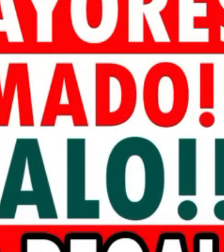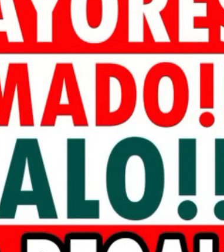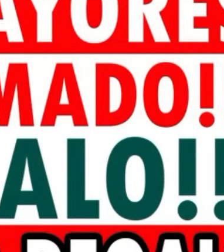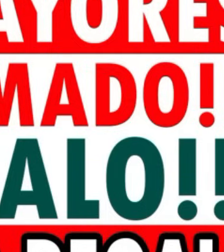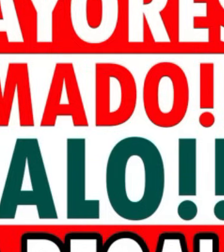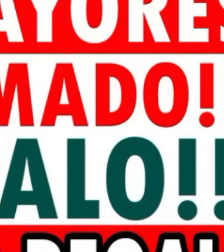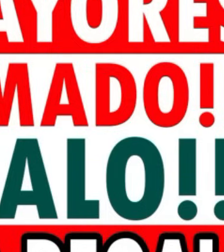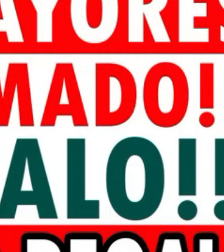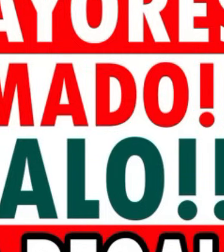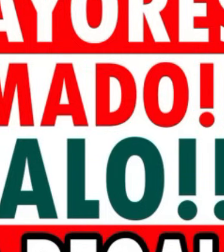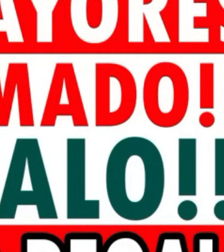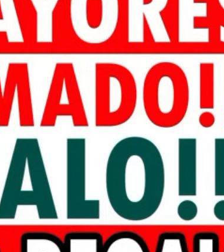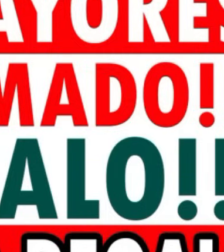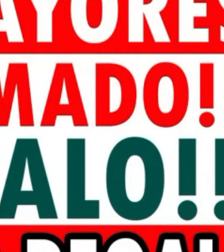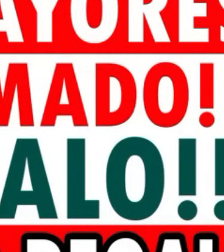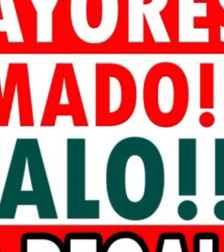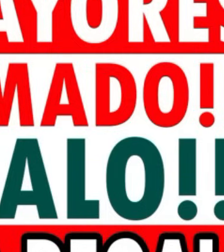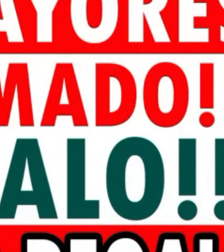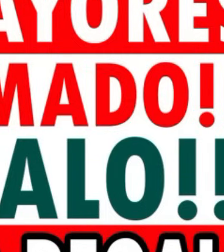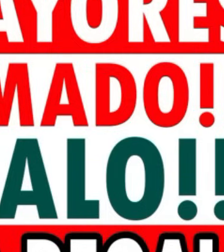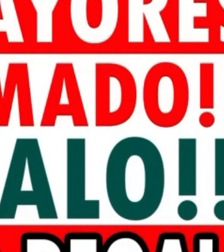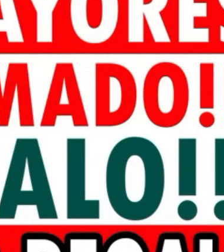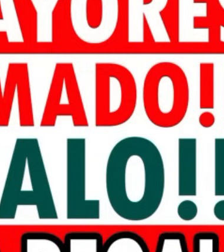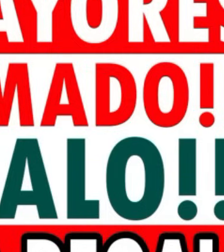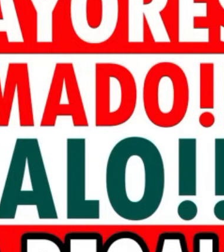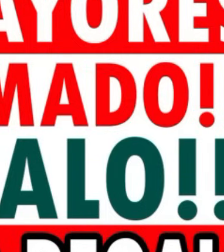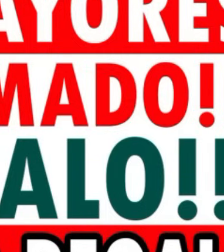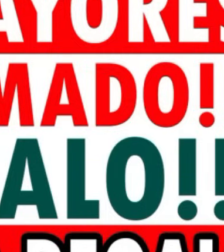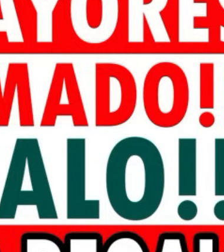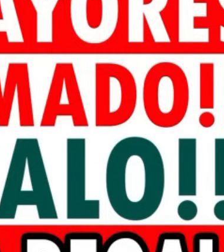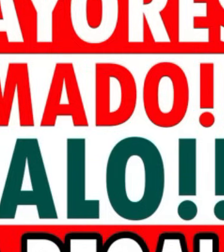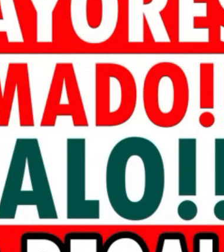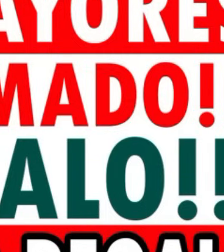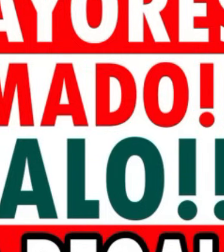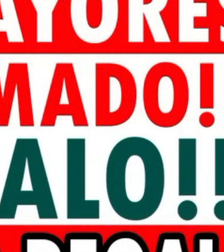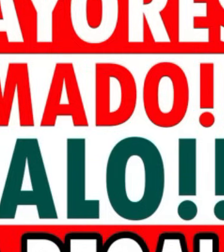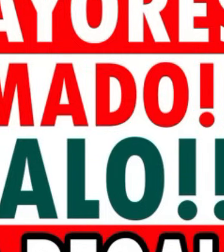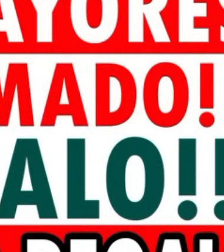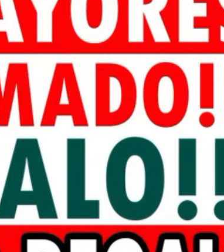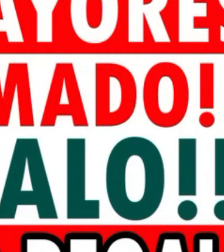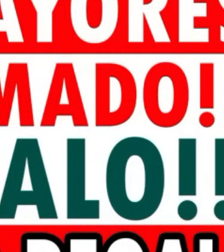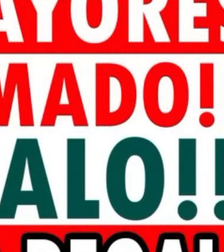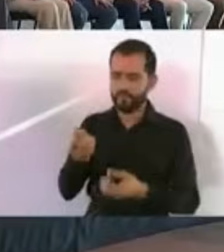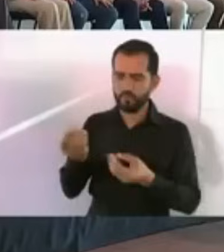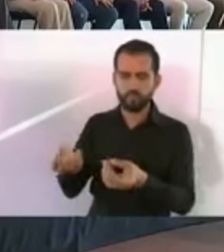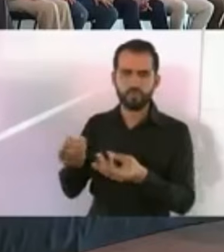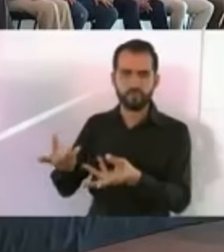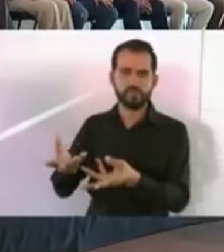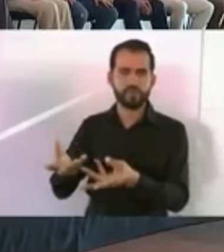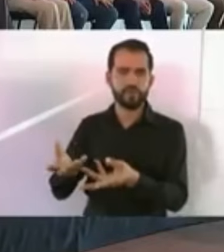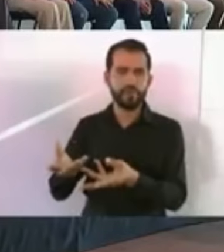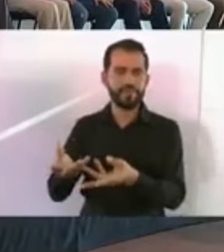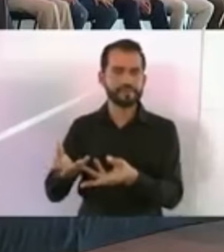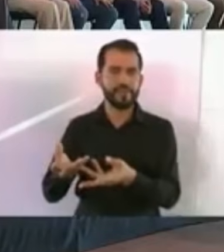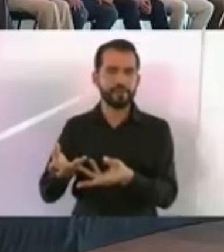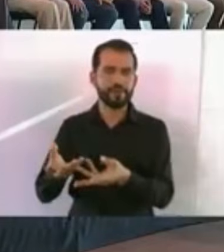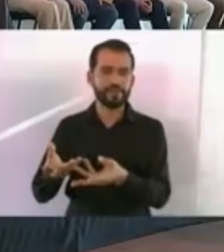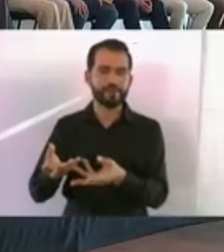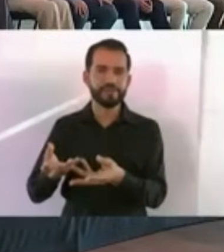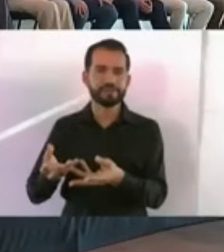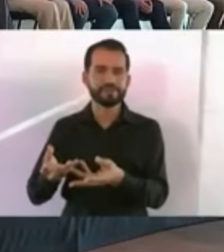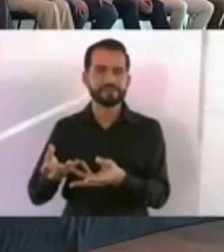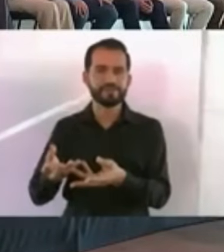escuchar la siguiente noticia que nos tiene en esta noche el presidente Andrés Manuel López Obrador. Estamos